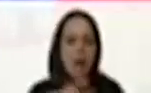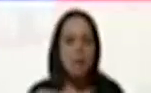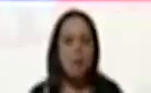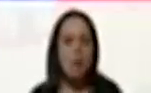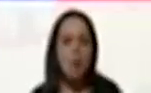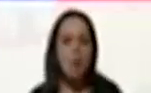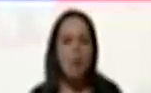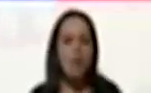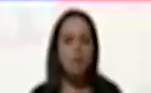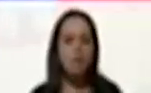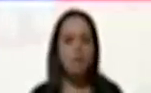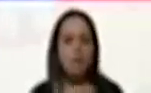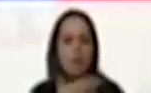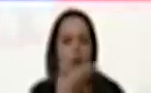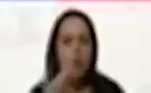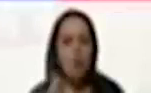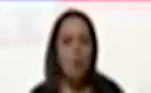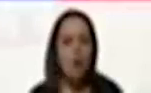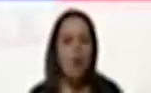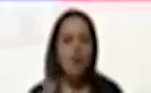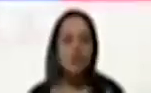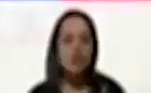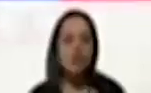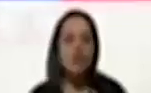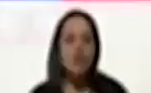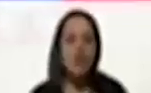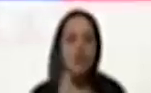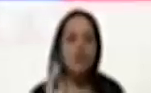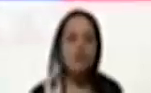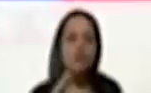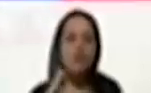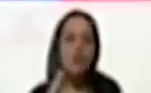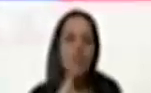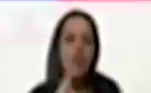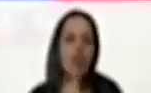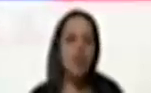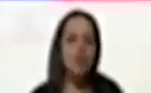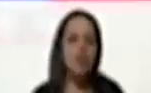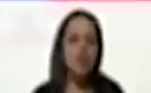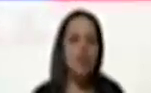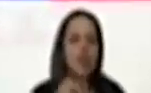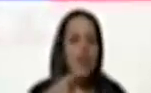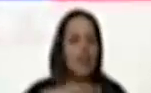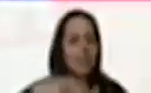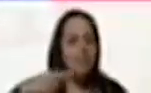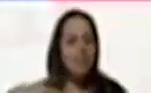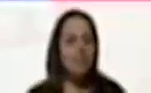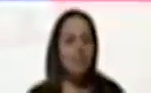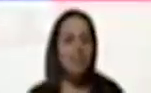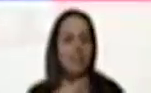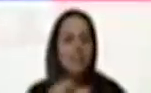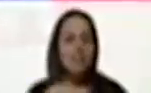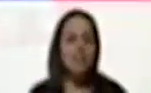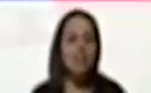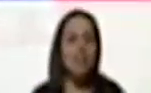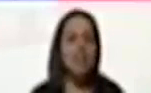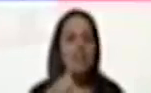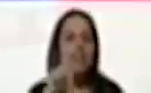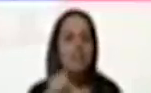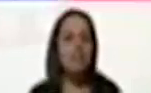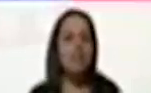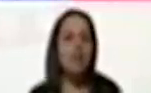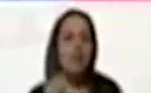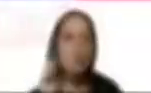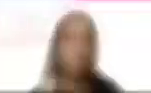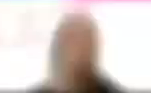en su territorio vivan cientos de venezolanos ligados a la tiranía y que se han enriquecido a costa del dinero de los venezolanos. El gobierno de